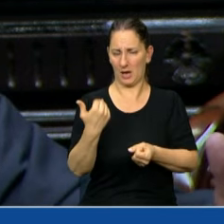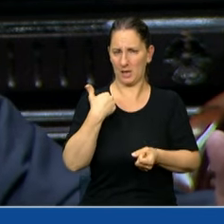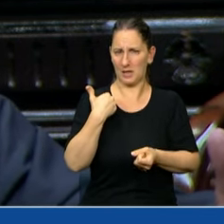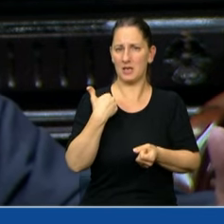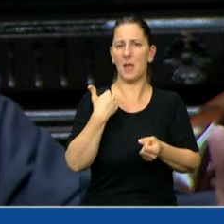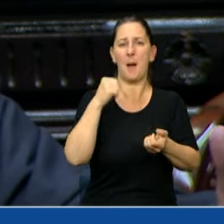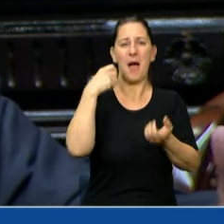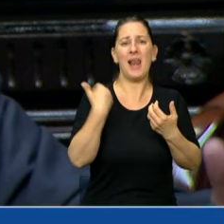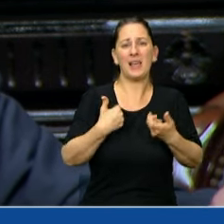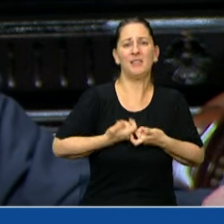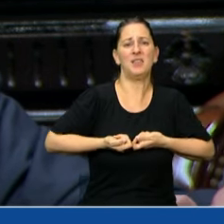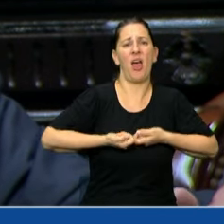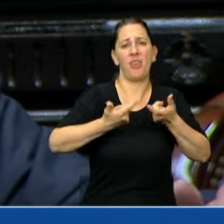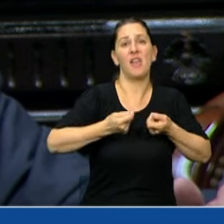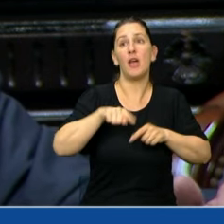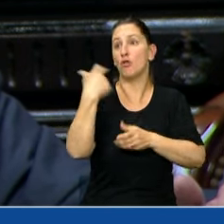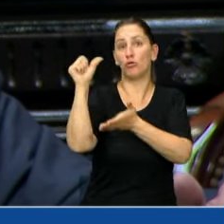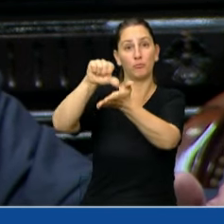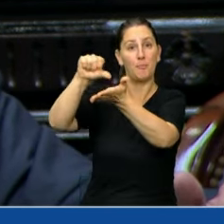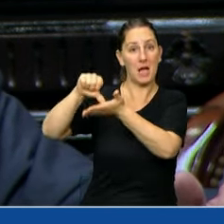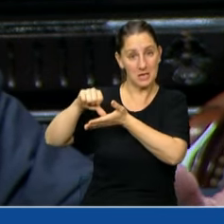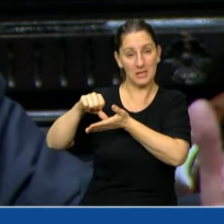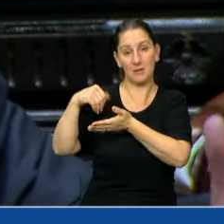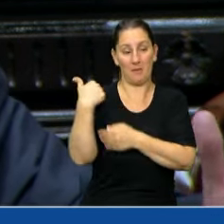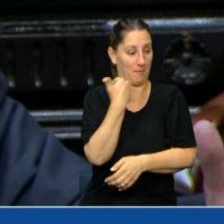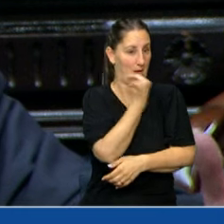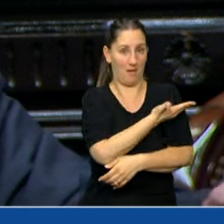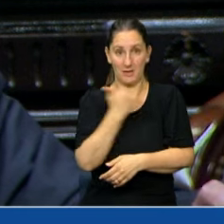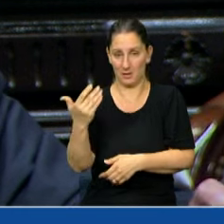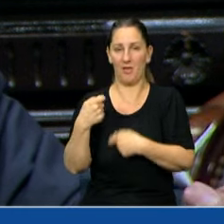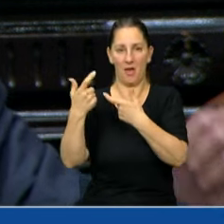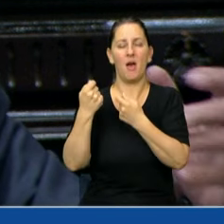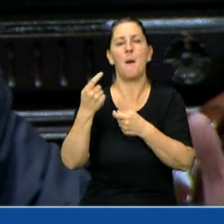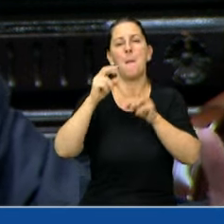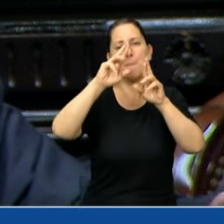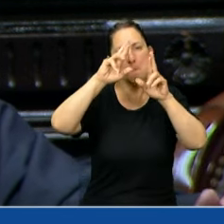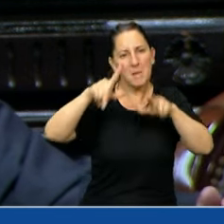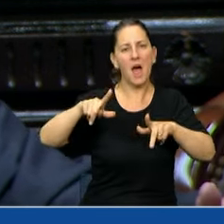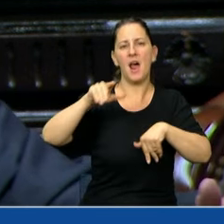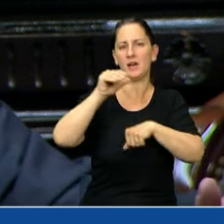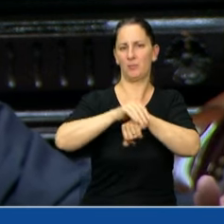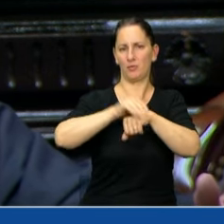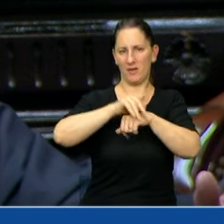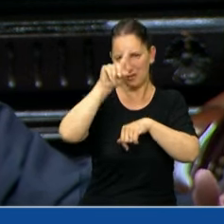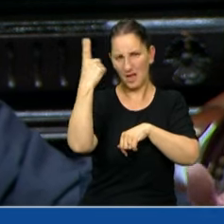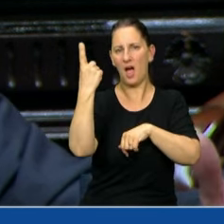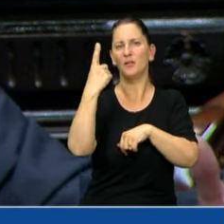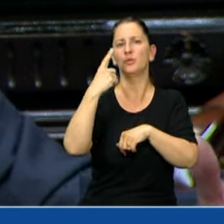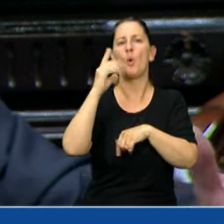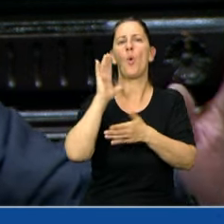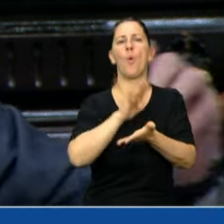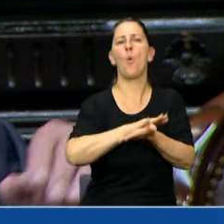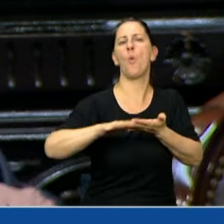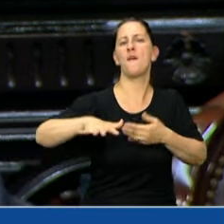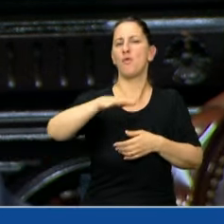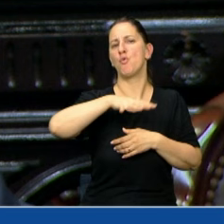y a los países vecinos se habló de política de estado de una nueva Pampa húmeda de una